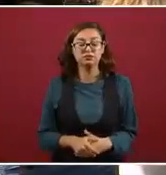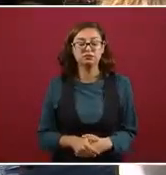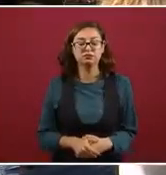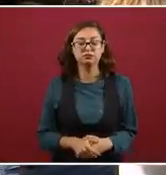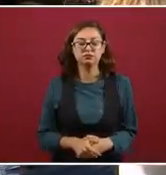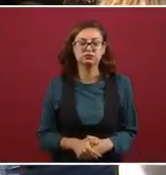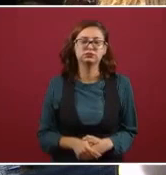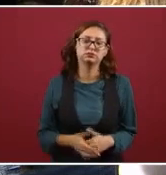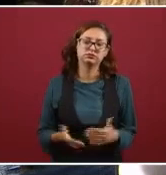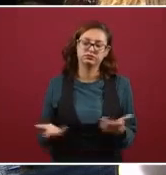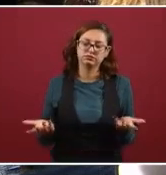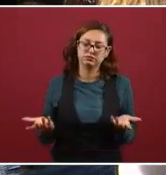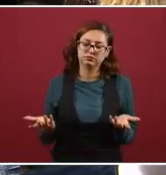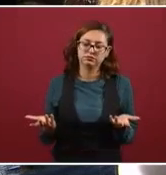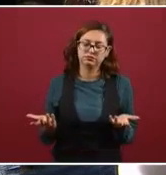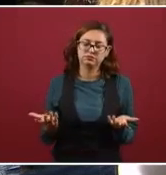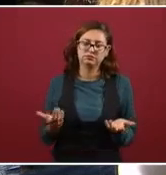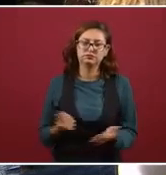Entonces,